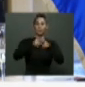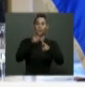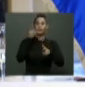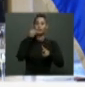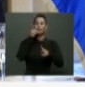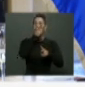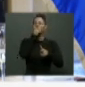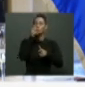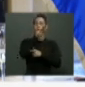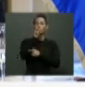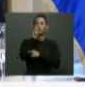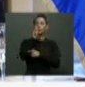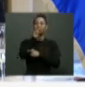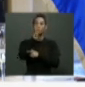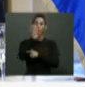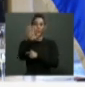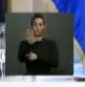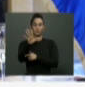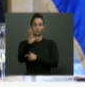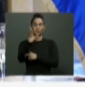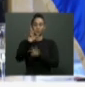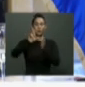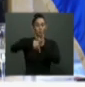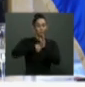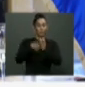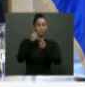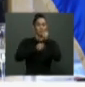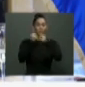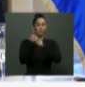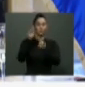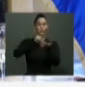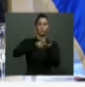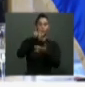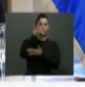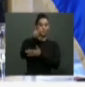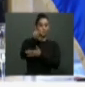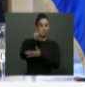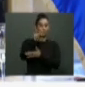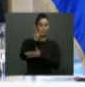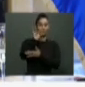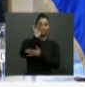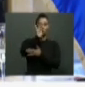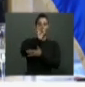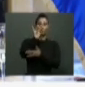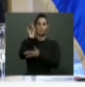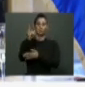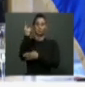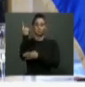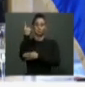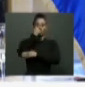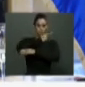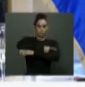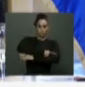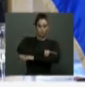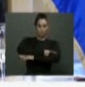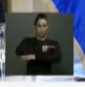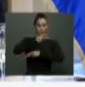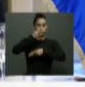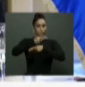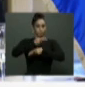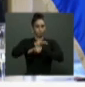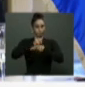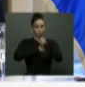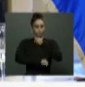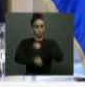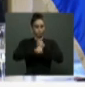si tiene su vacuna posiblemente a menos que usted tenga una situación muy grave de salud como hay gente que es tiene